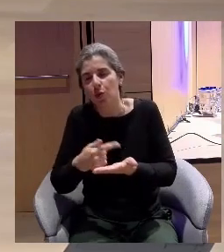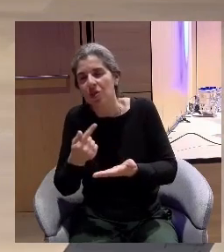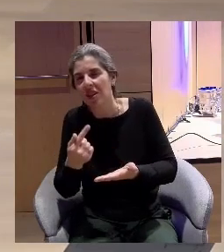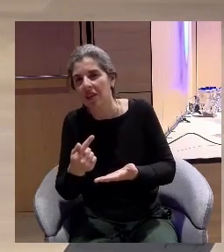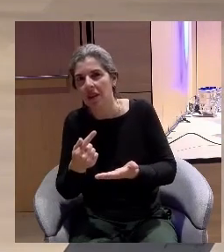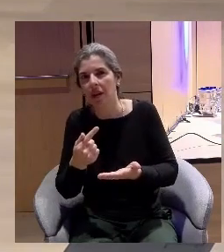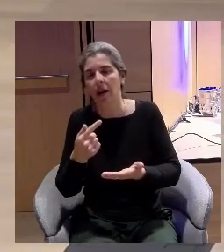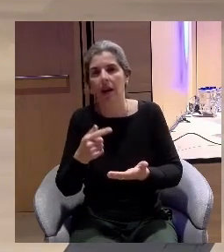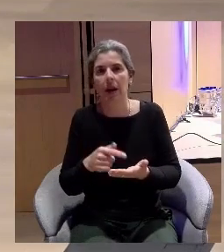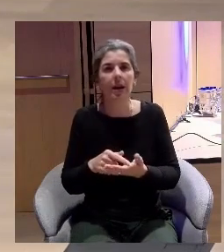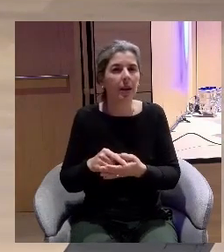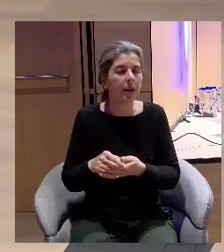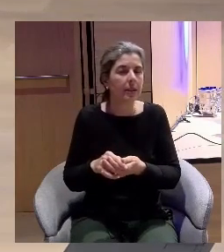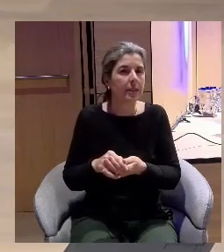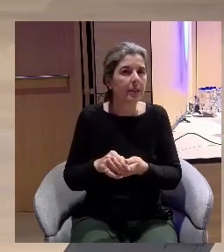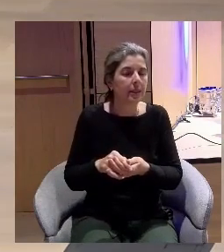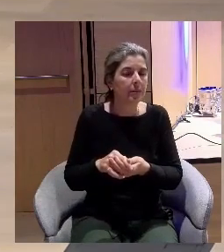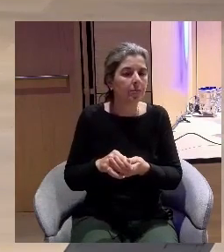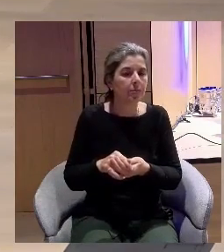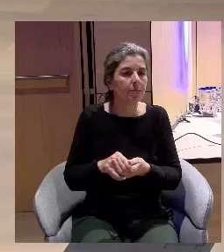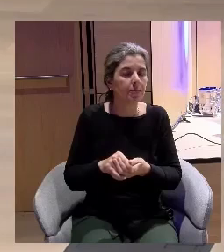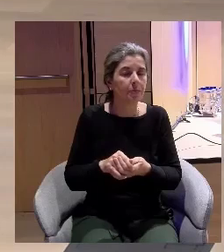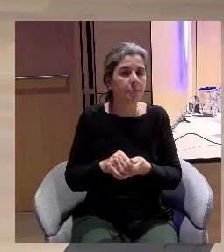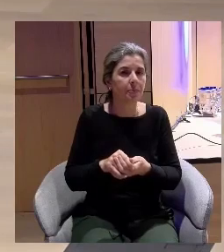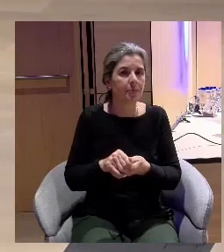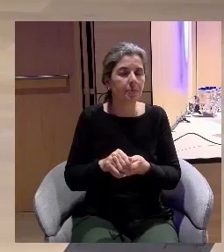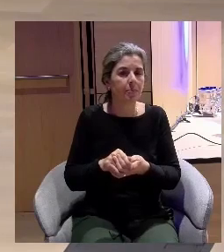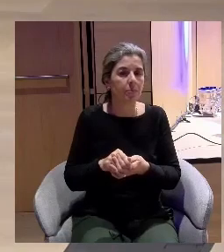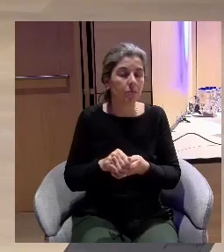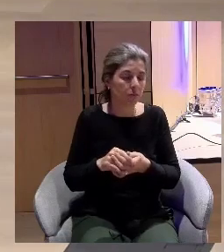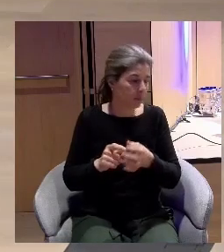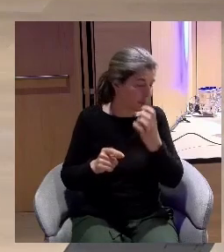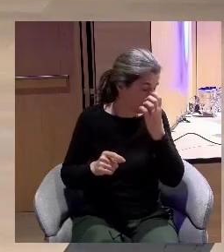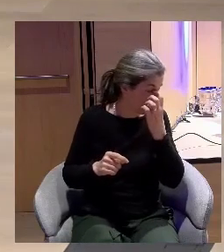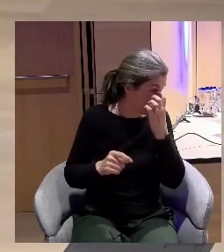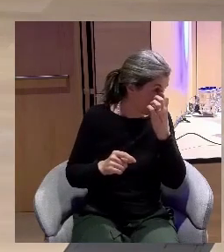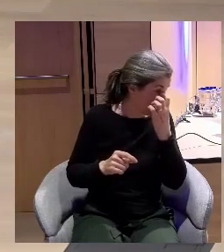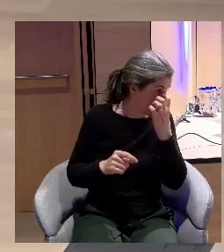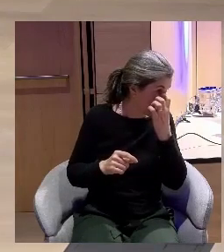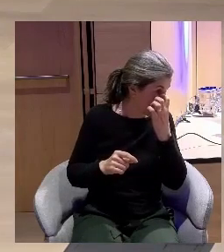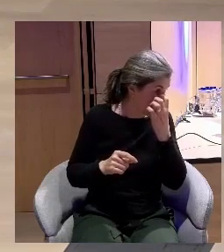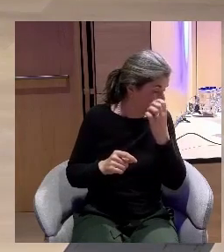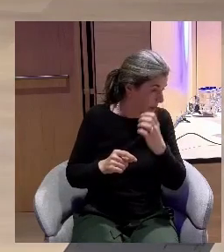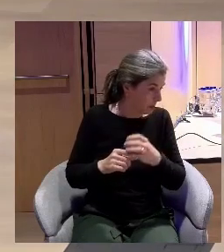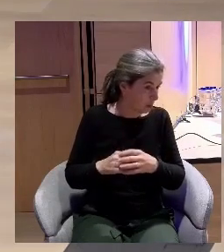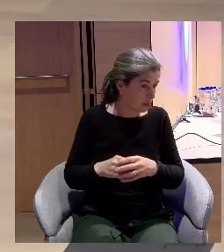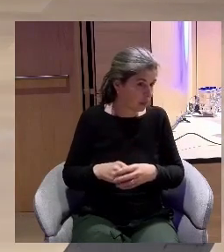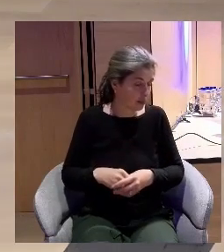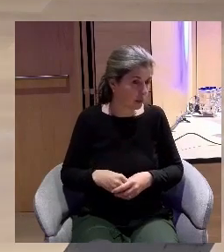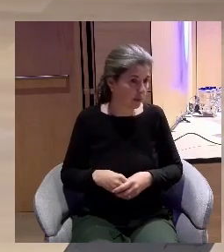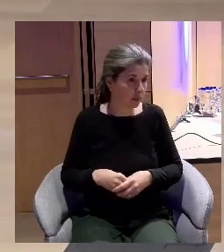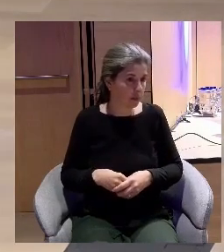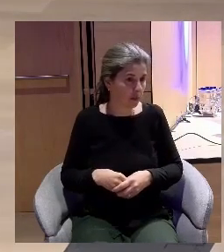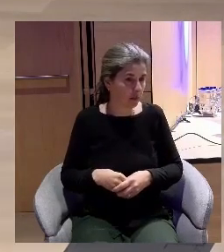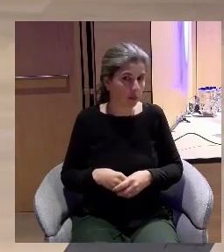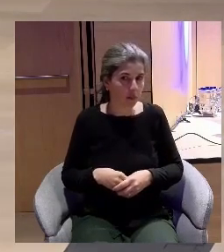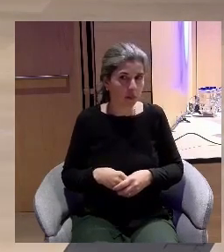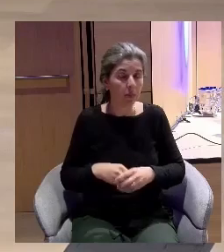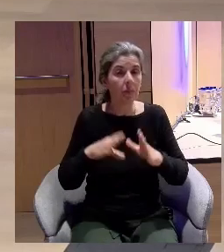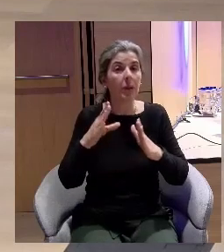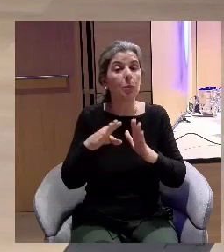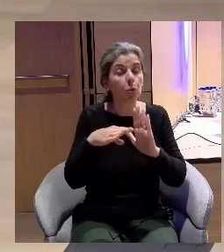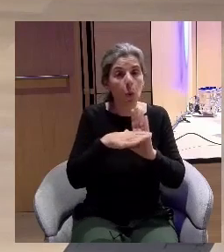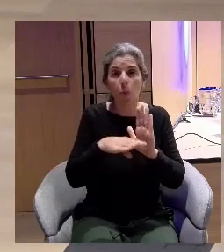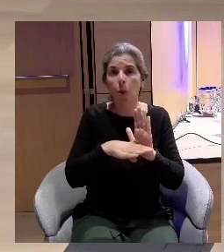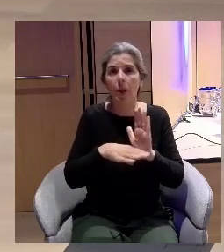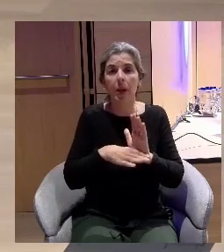elegimos al gobernador regional, pero convive con un delegado presidencial. Entonces tenemos un modelo bastante atípico, digamos. Y las 345